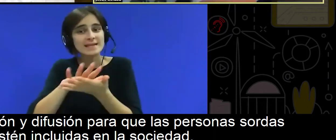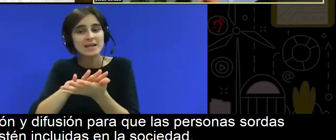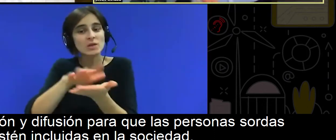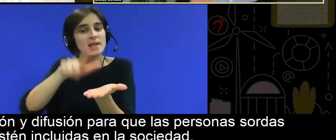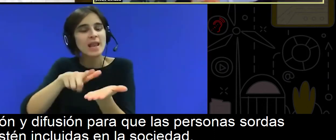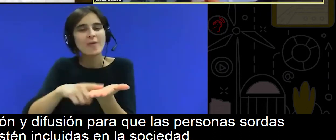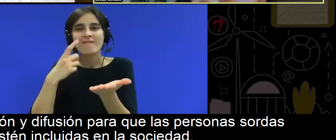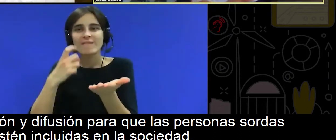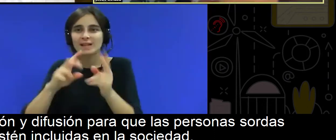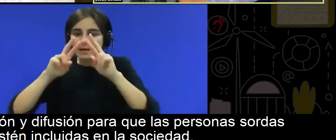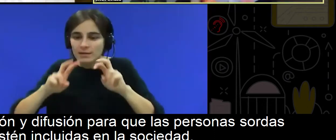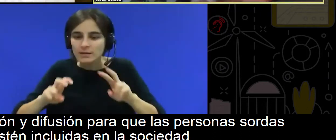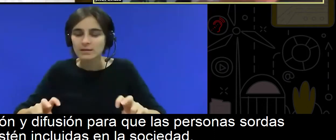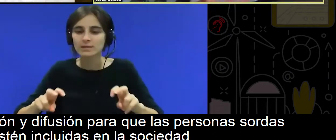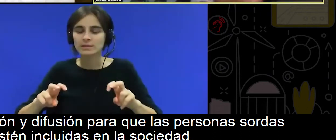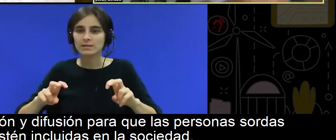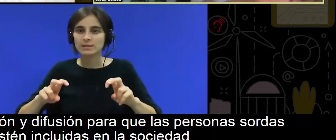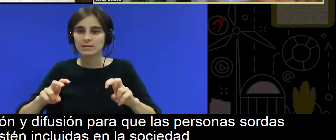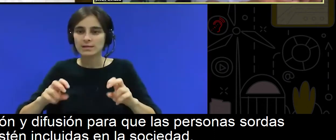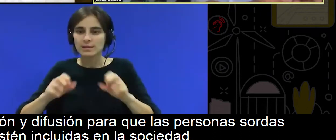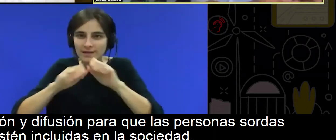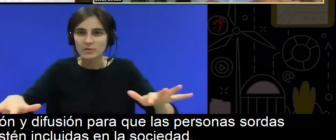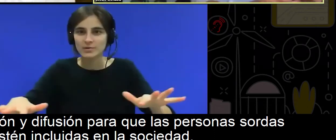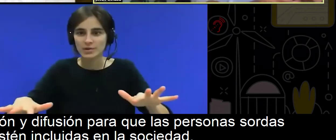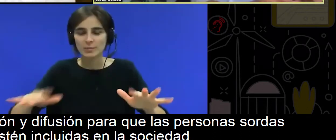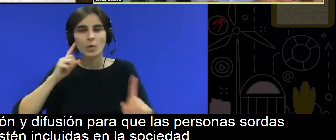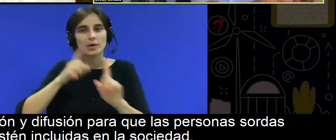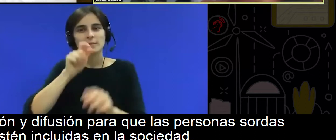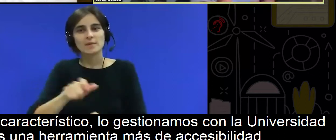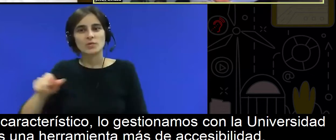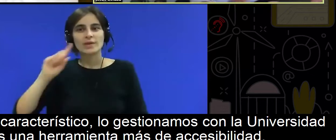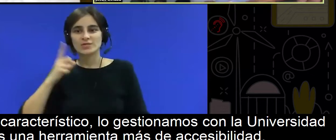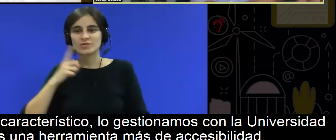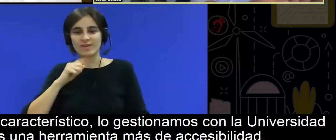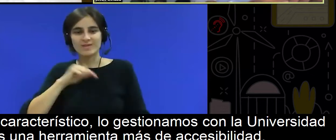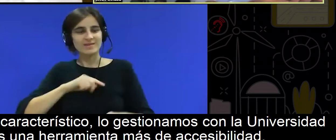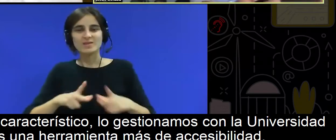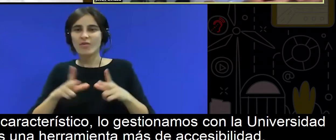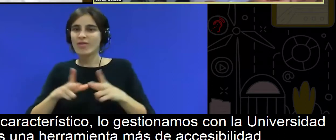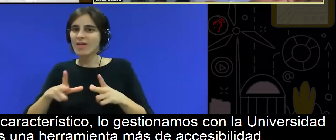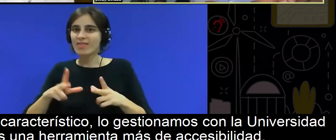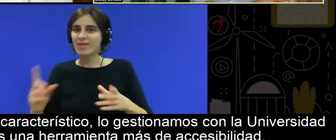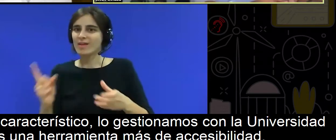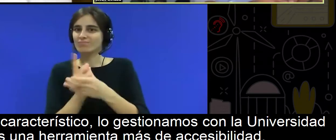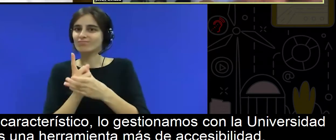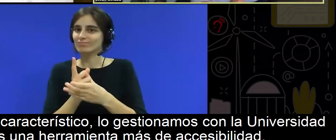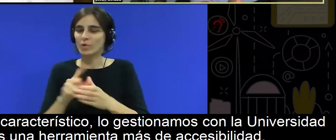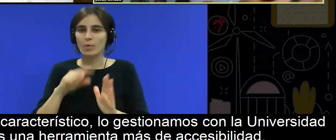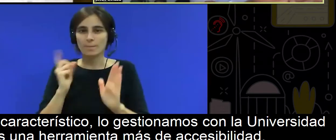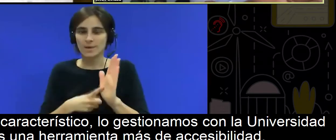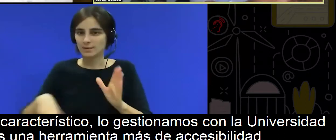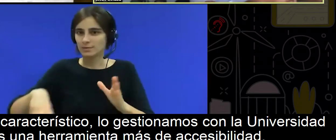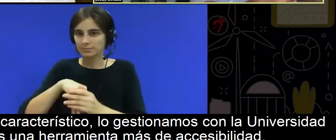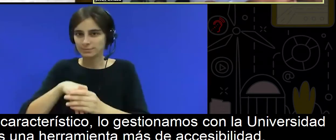que las personas sordas se sientan incluidas y estén incluidas perfectamente en la sociedad, ¿no? Y el otro es un centro muy característico, lo gestionamos